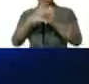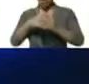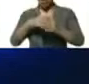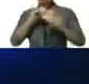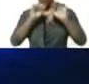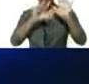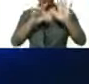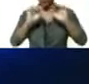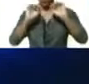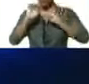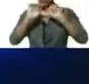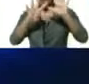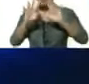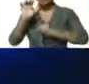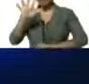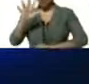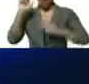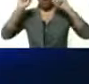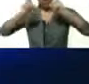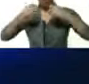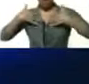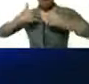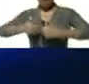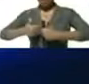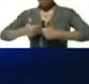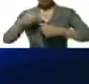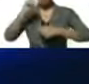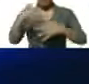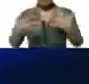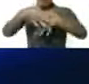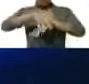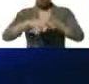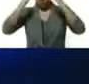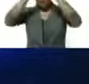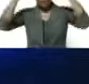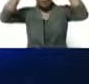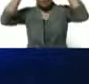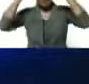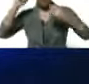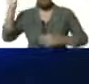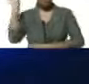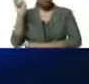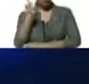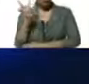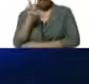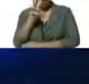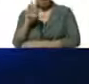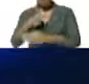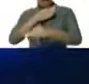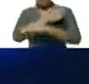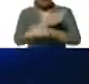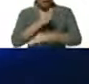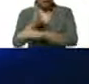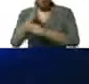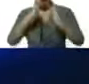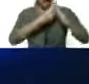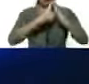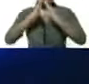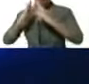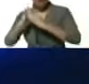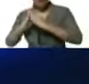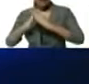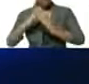16.895 profesionales de la salud, también integración con la milicia venezolana, los que están yendo al casa por casa. Recuérdense